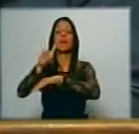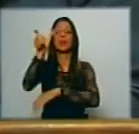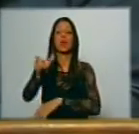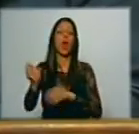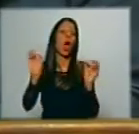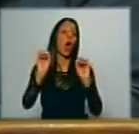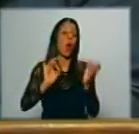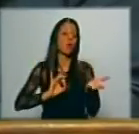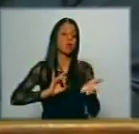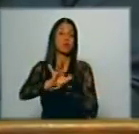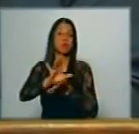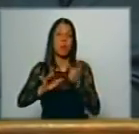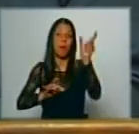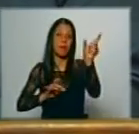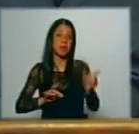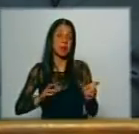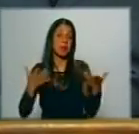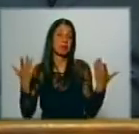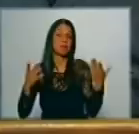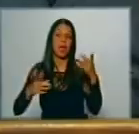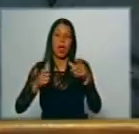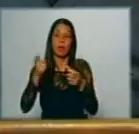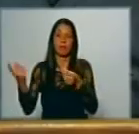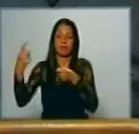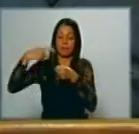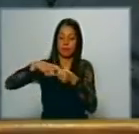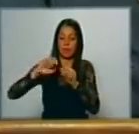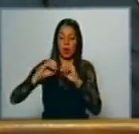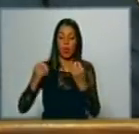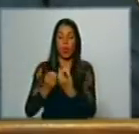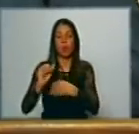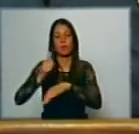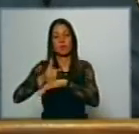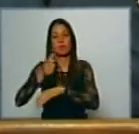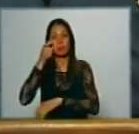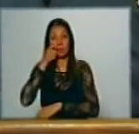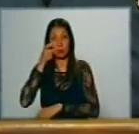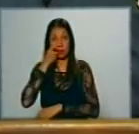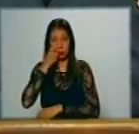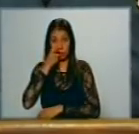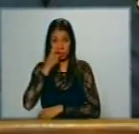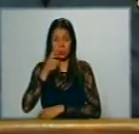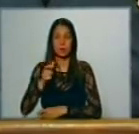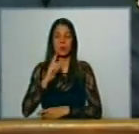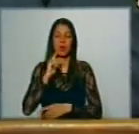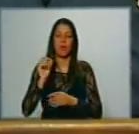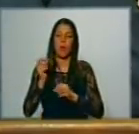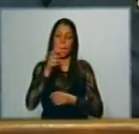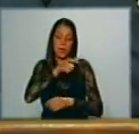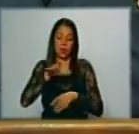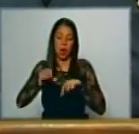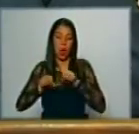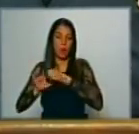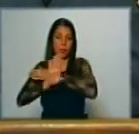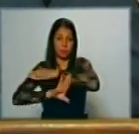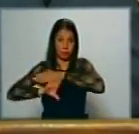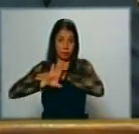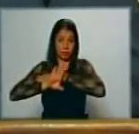los funcionarios de la Superintendencia Nacional para la Defensa de los Derechos